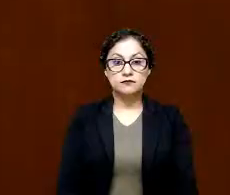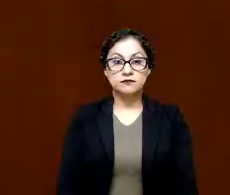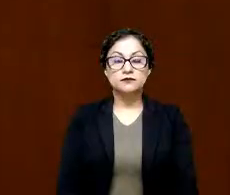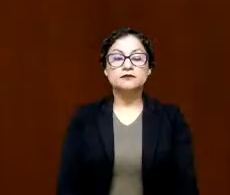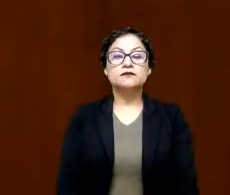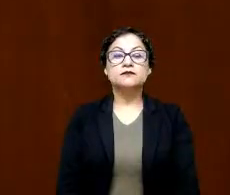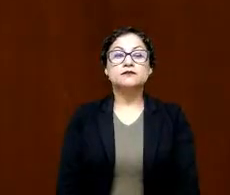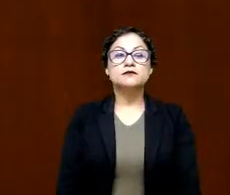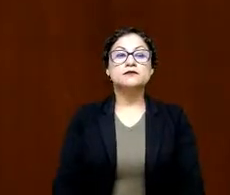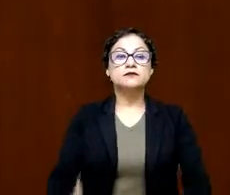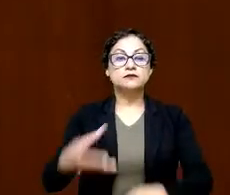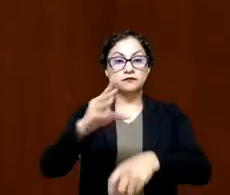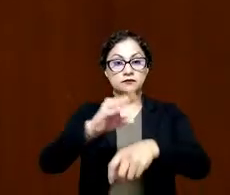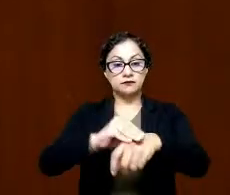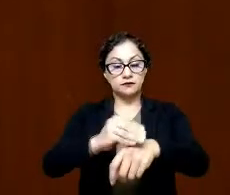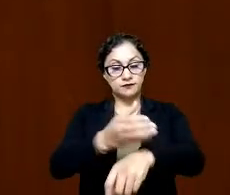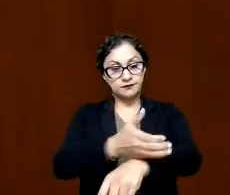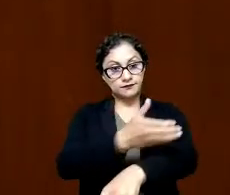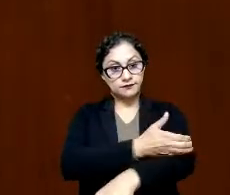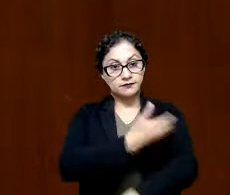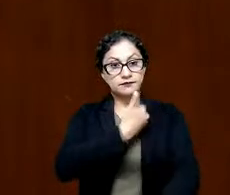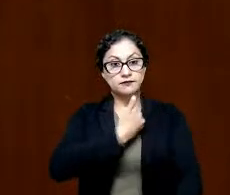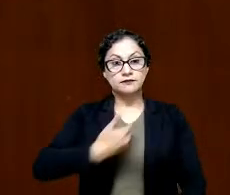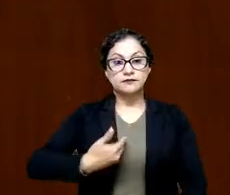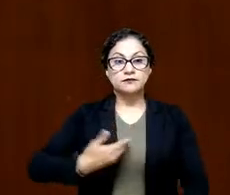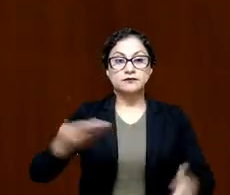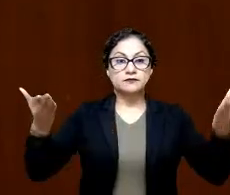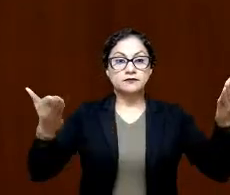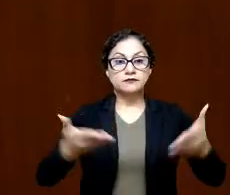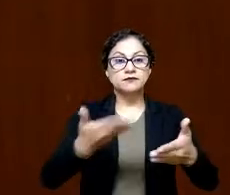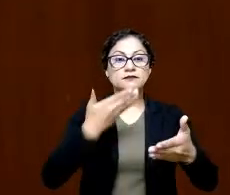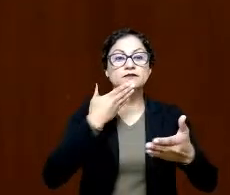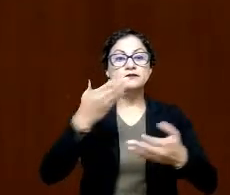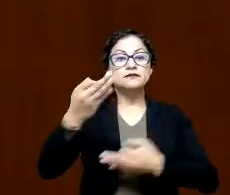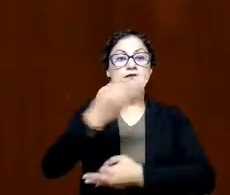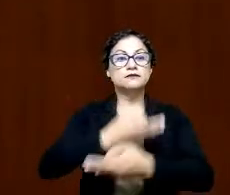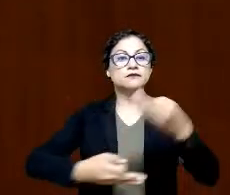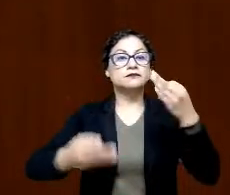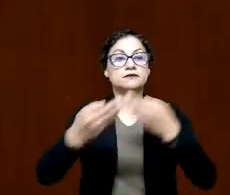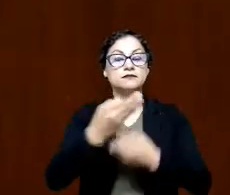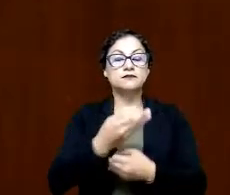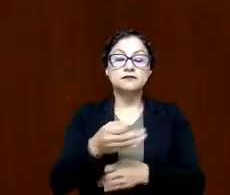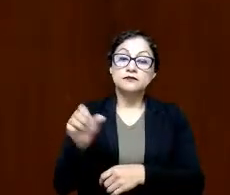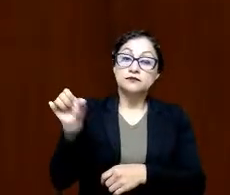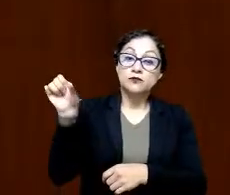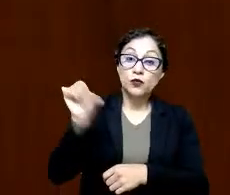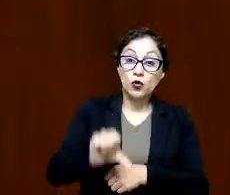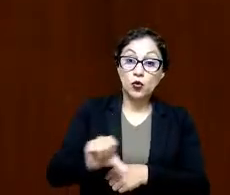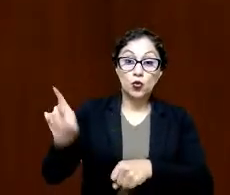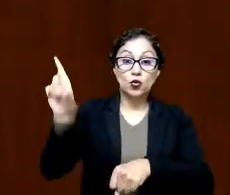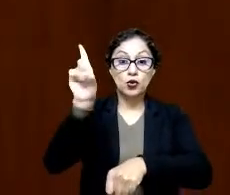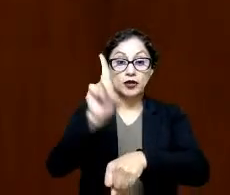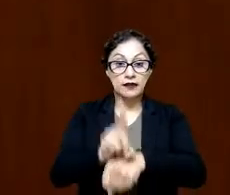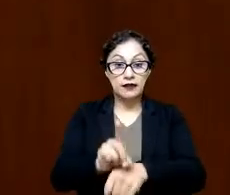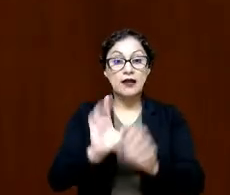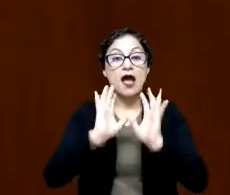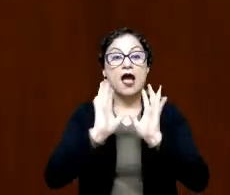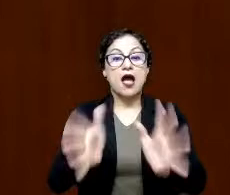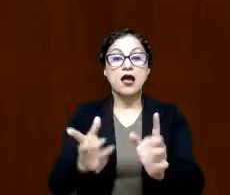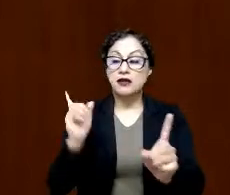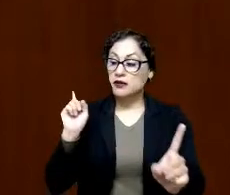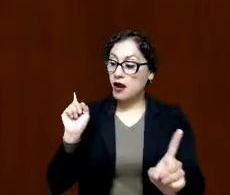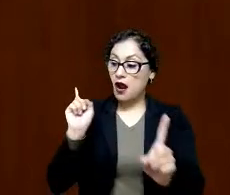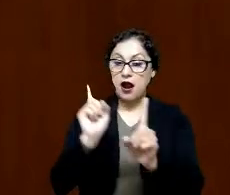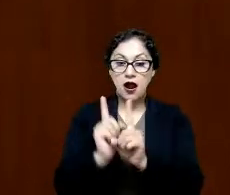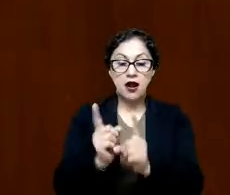Con su venia, compañero presidente, bienvenidas, bienvenidos todos sean. El día de hoy, ya lo han dicho los compañeras que me